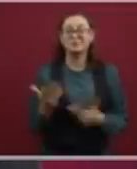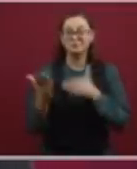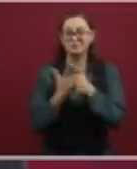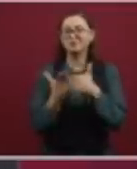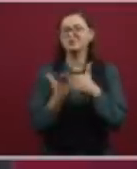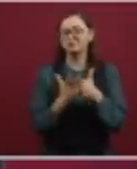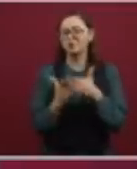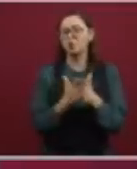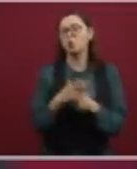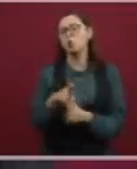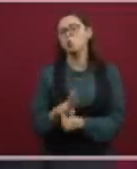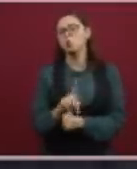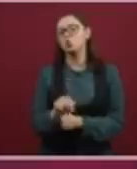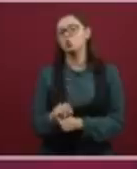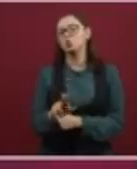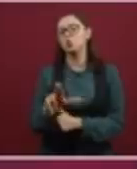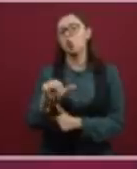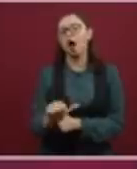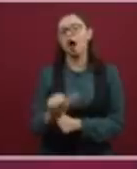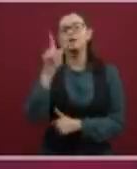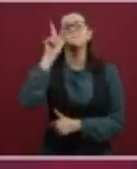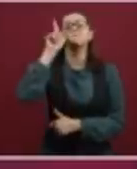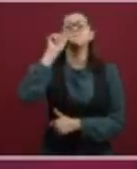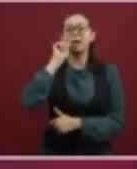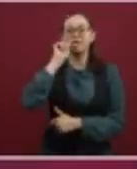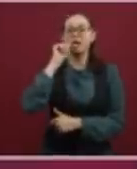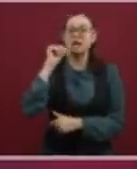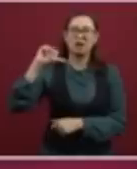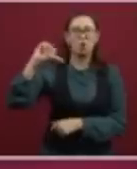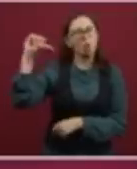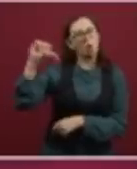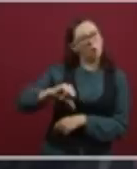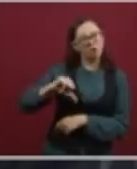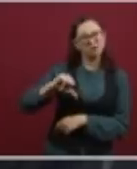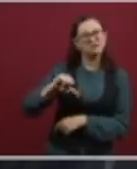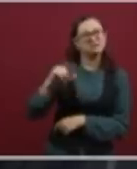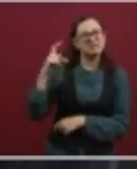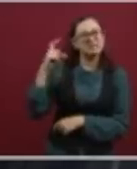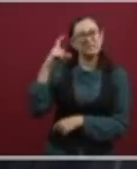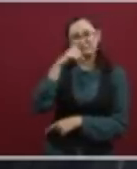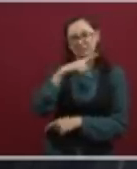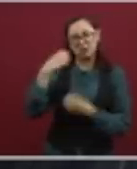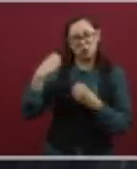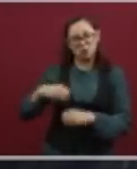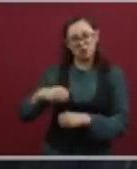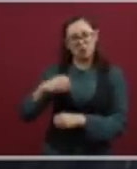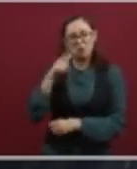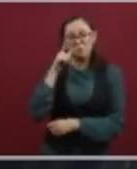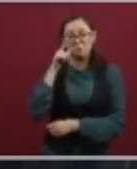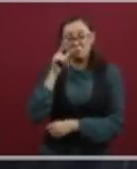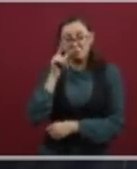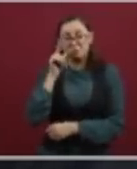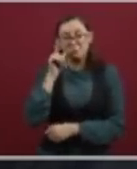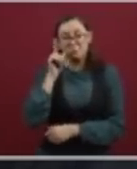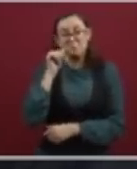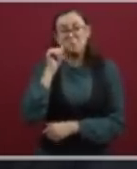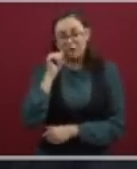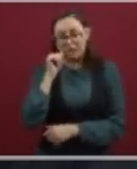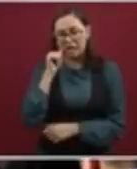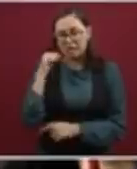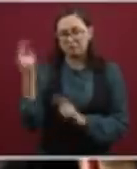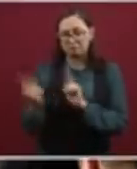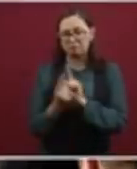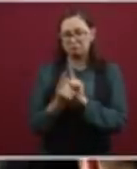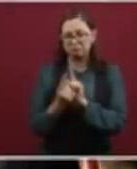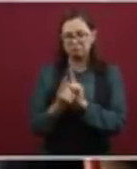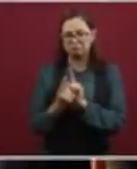Ursúa mañana, si no lo veo hoy, porque vamos a tener estas reuniones para los proyectos estratégicos. Por